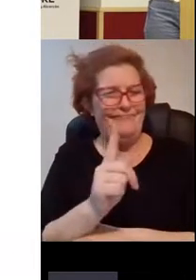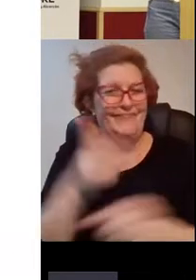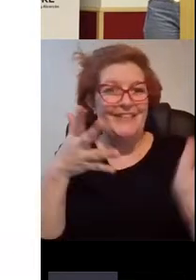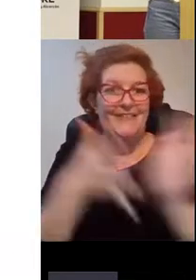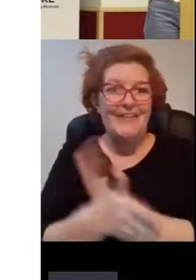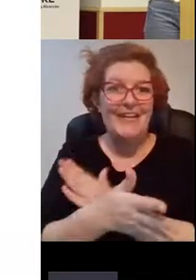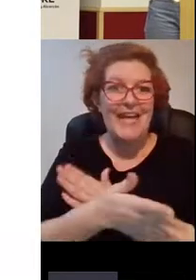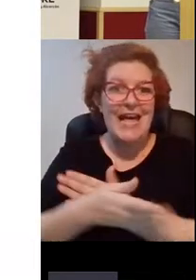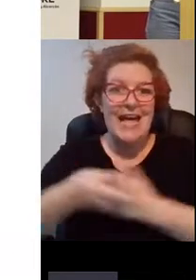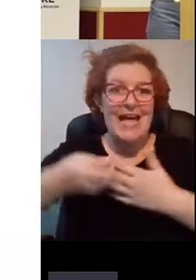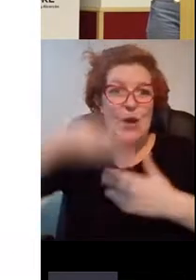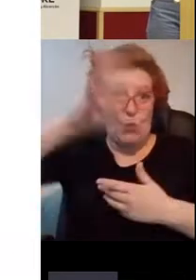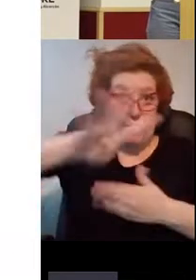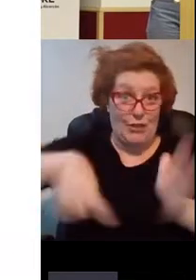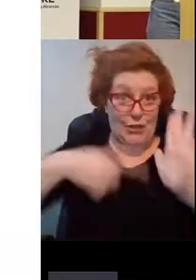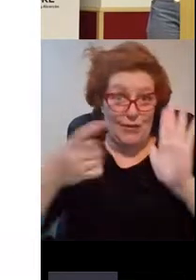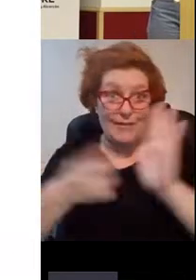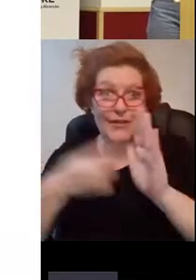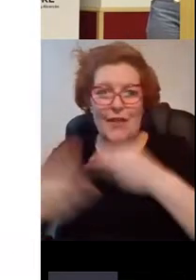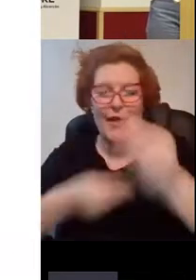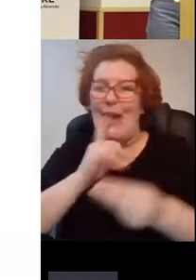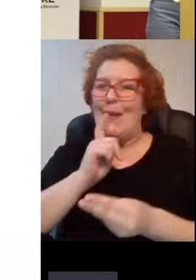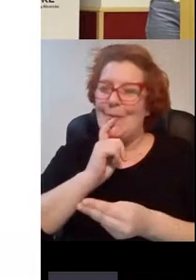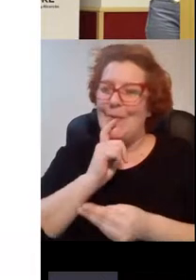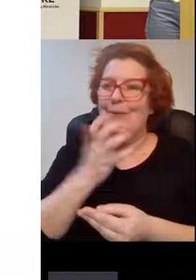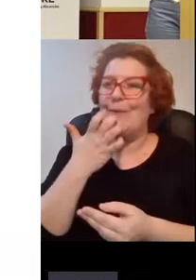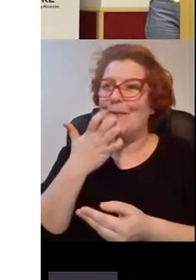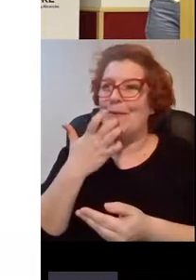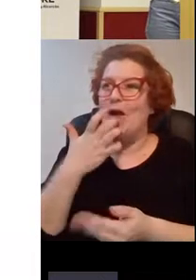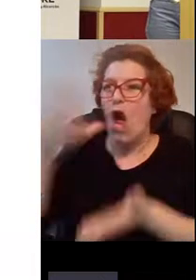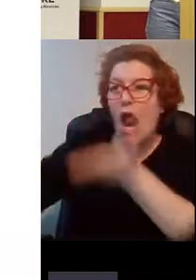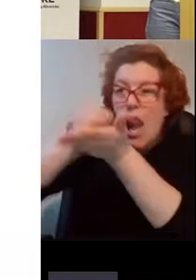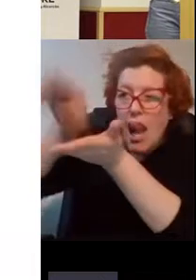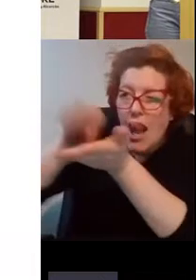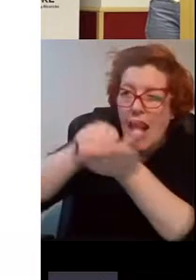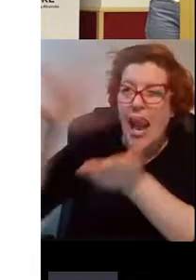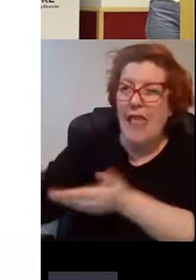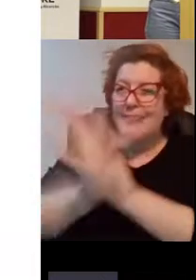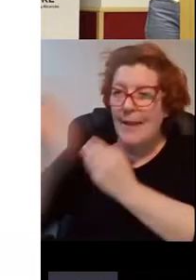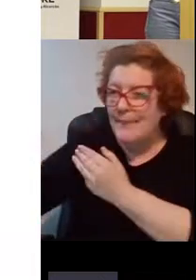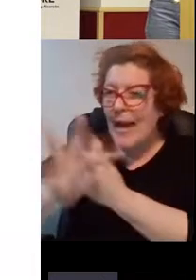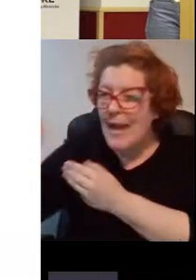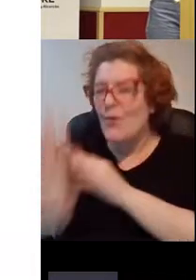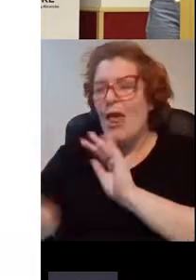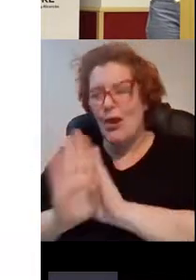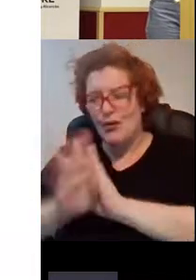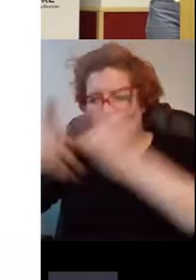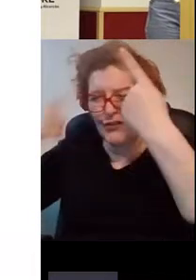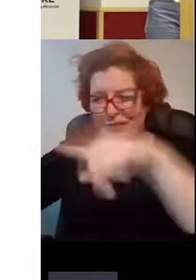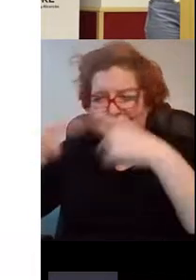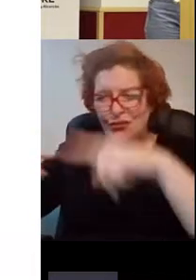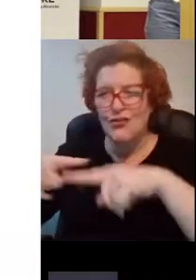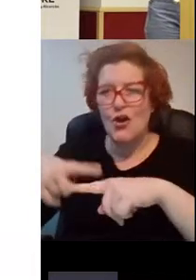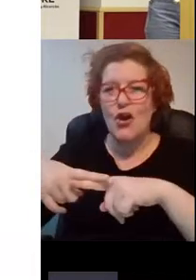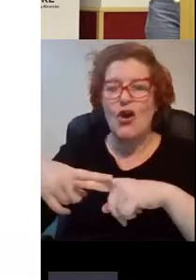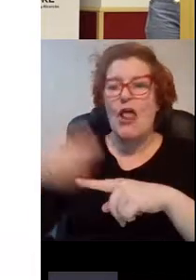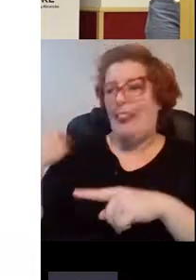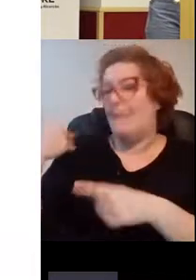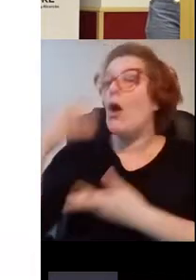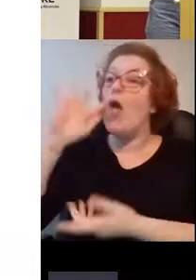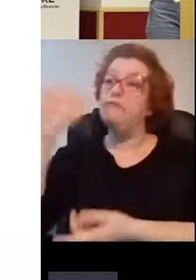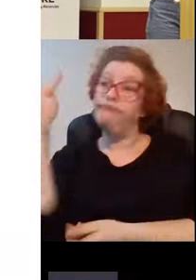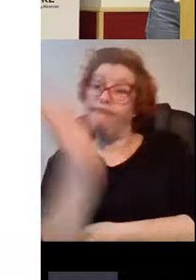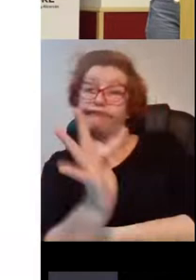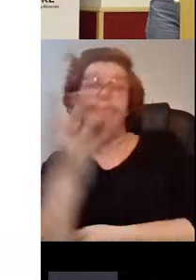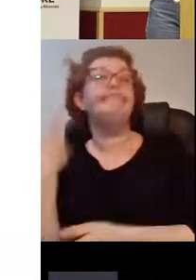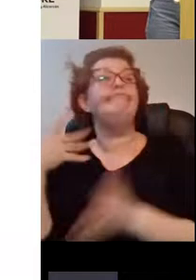todo el semestre lo que hacemos es recopilar posibles traducciones de títulos de películas que ellos hayan estado viendo últimamente y además